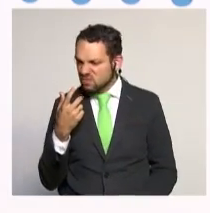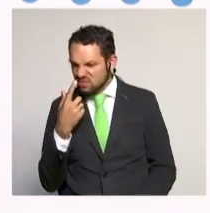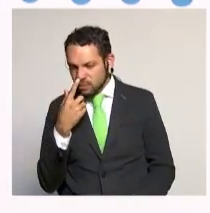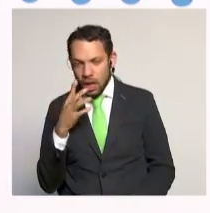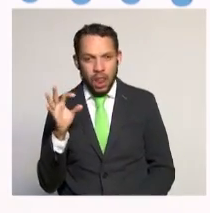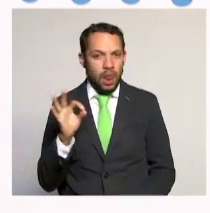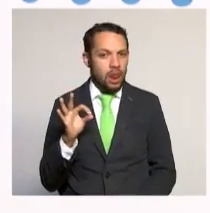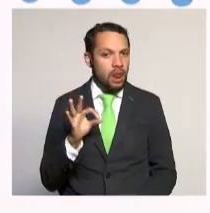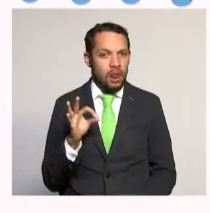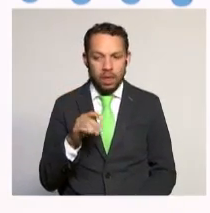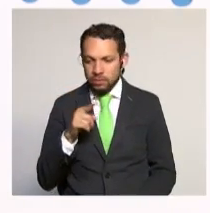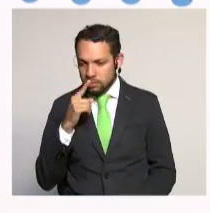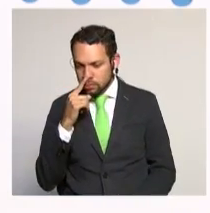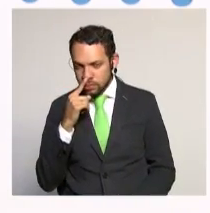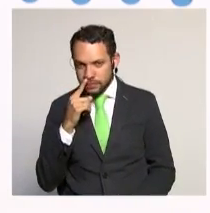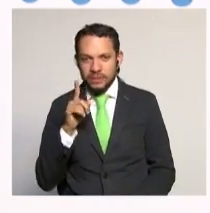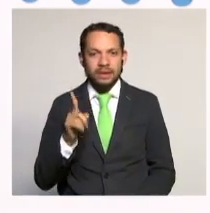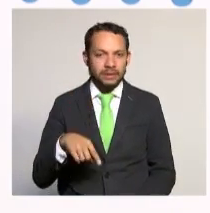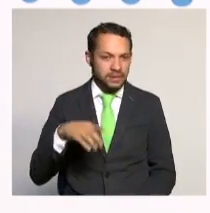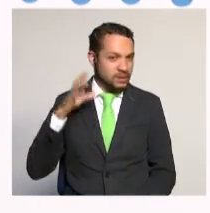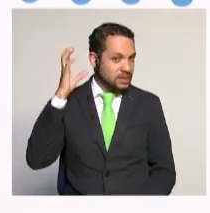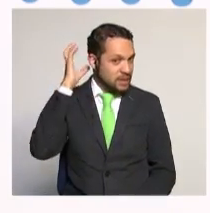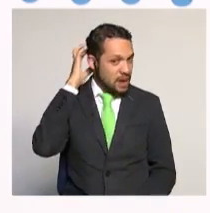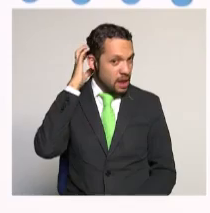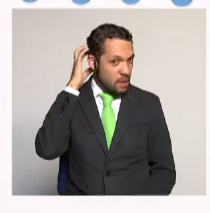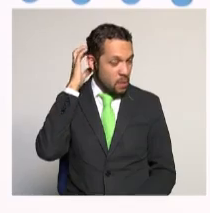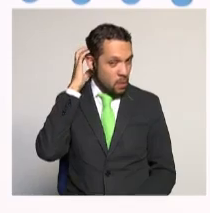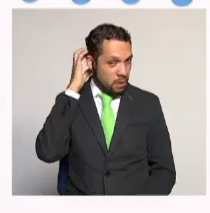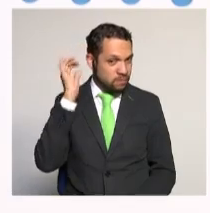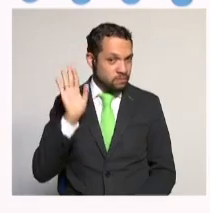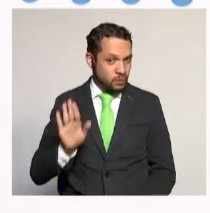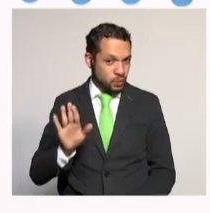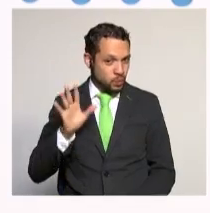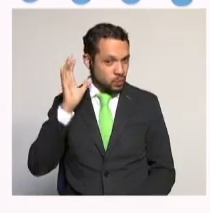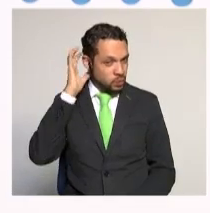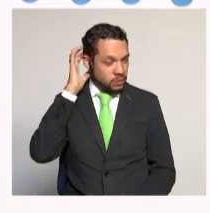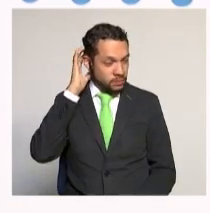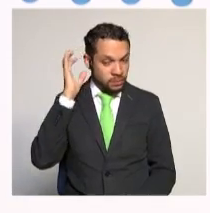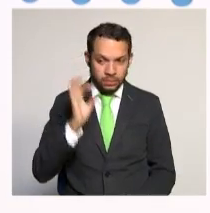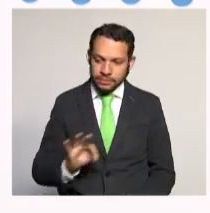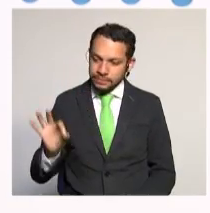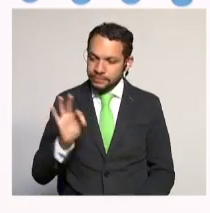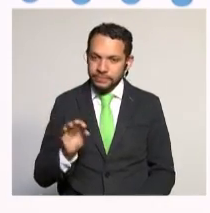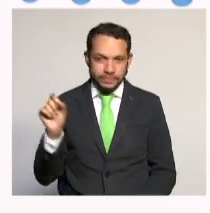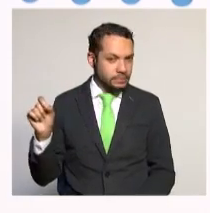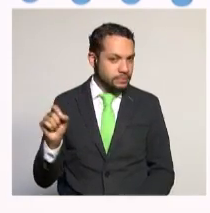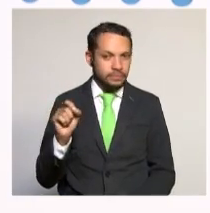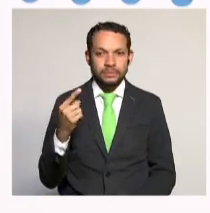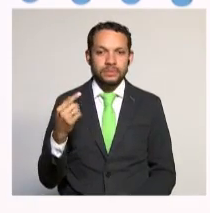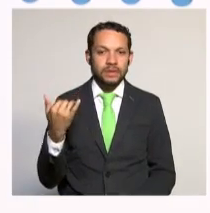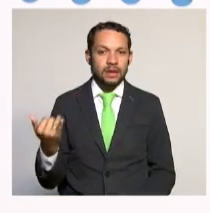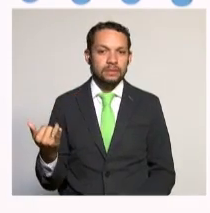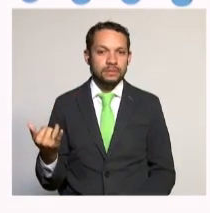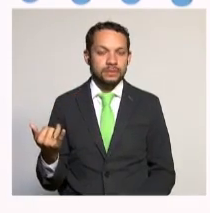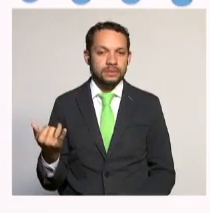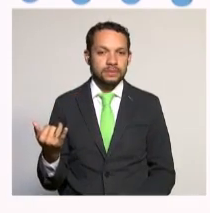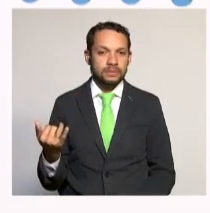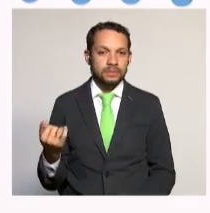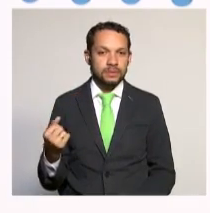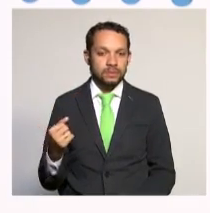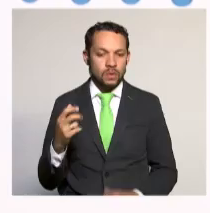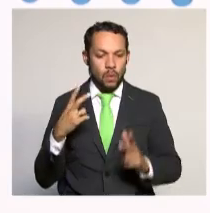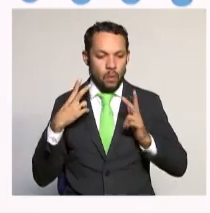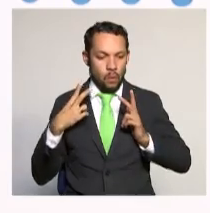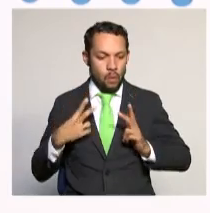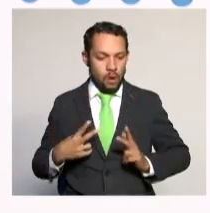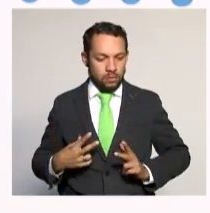cerebro donde se gesta principalmente la fisiología